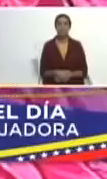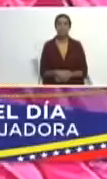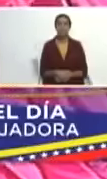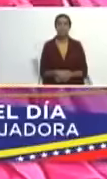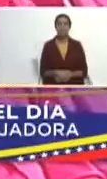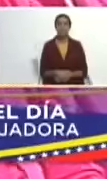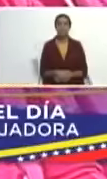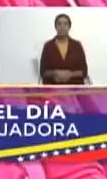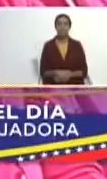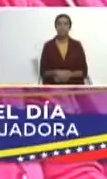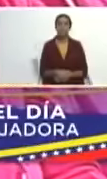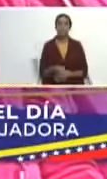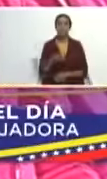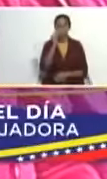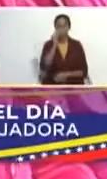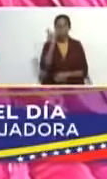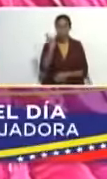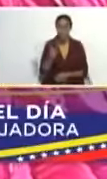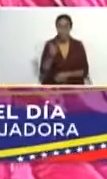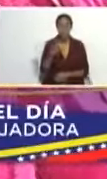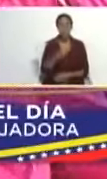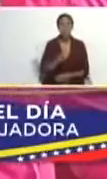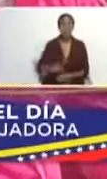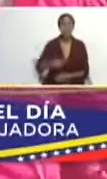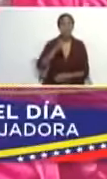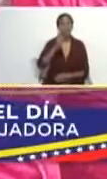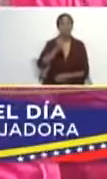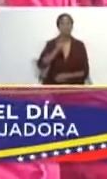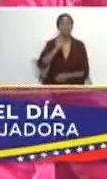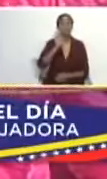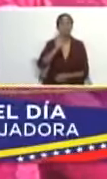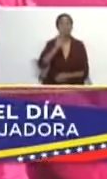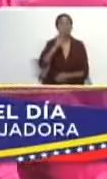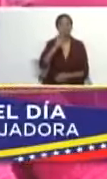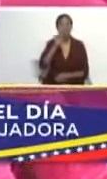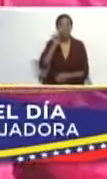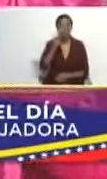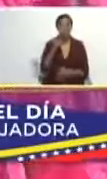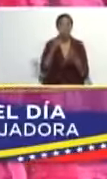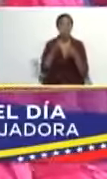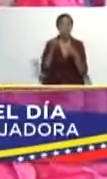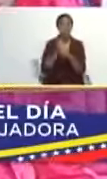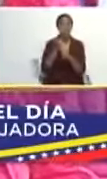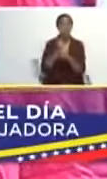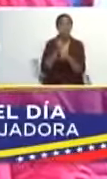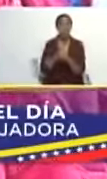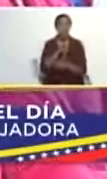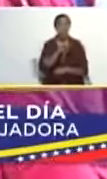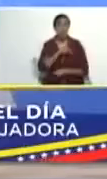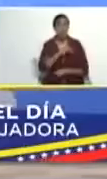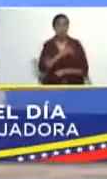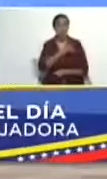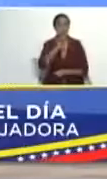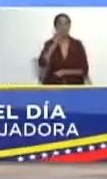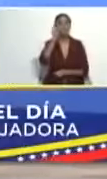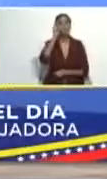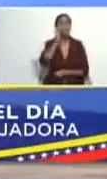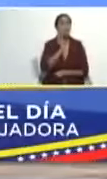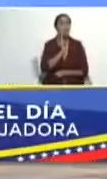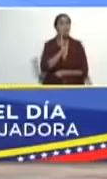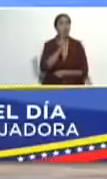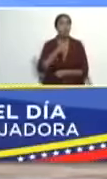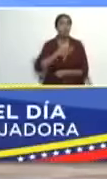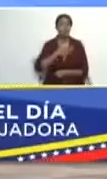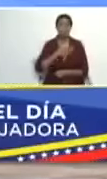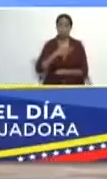Osvaldo Vera fue presidente 35 años de la Asociación de Trabajadores de la Simón Bolívar. Cuando yo cumplí 12 años